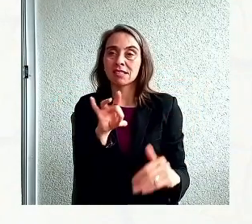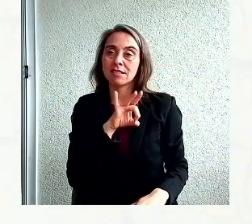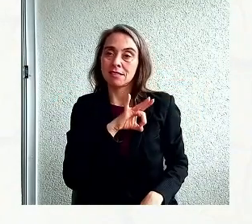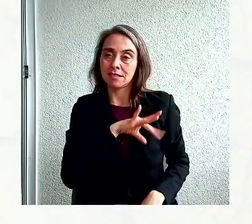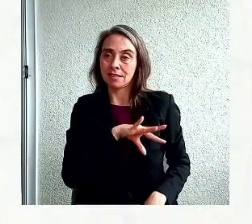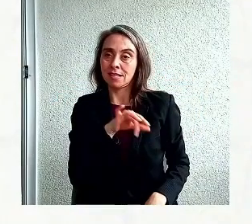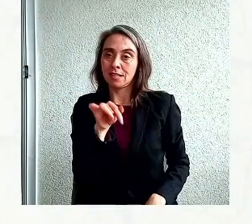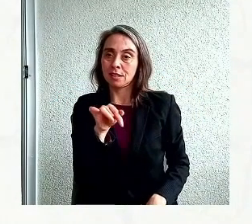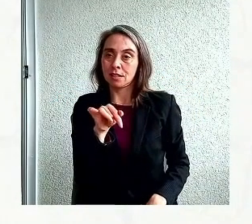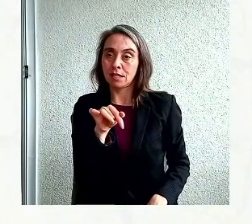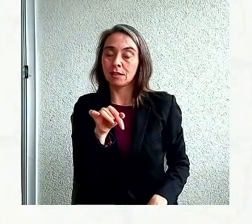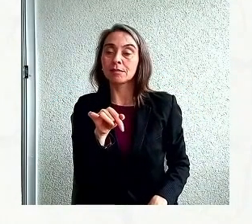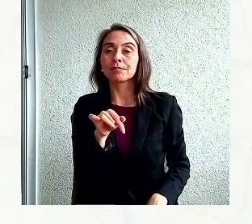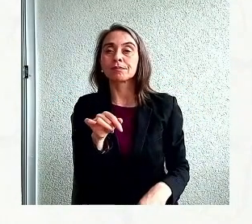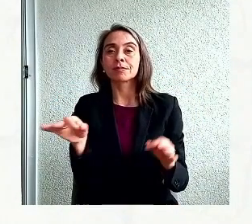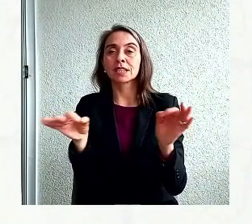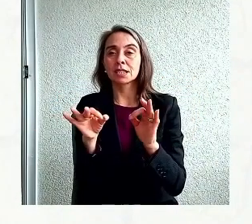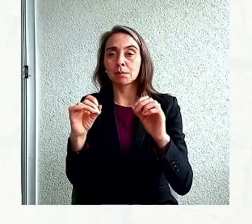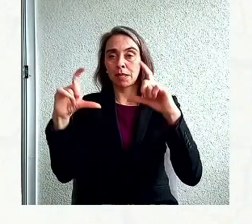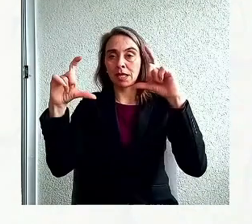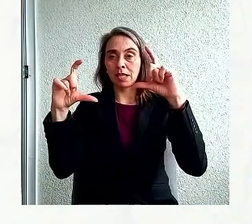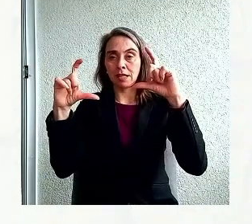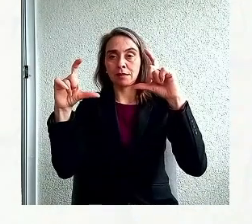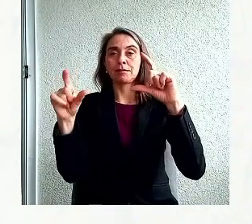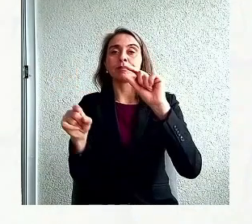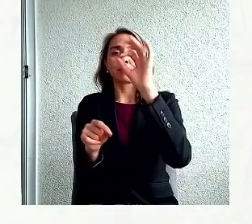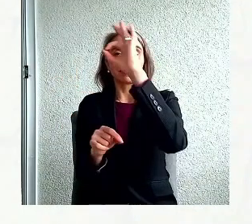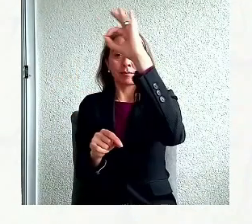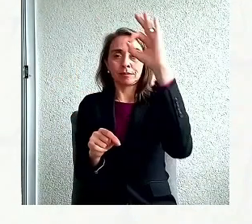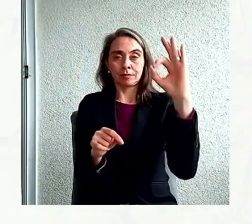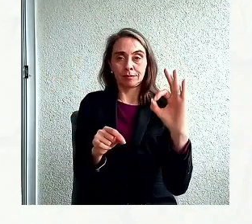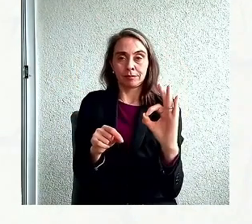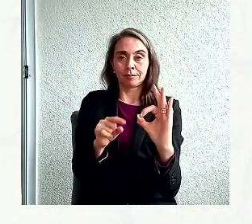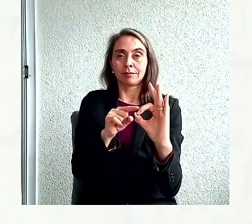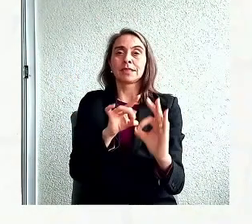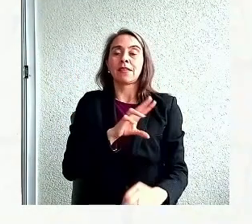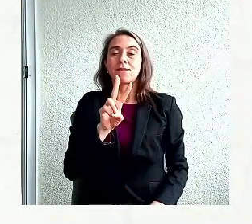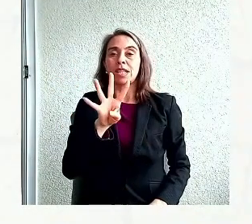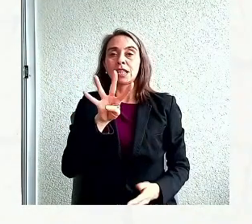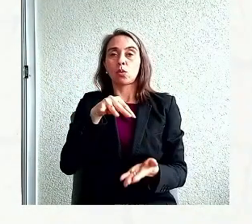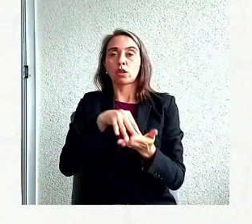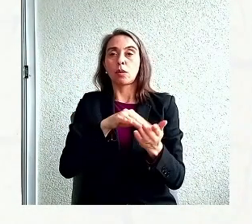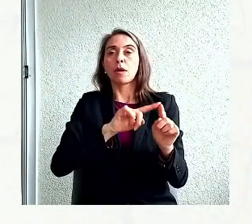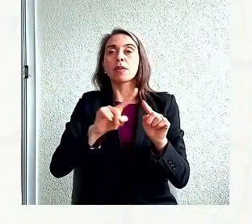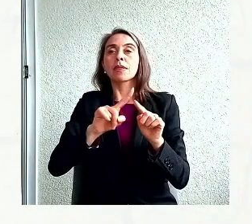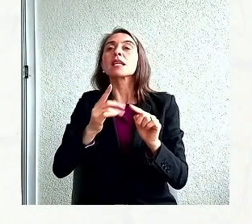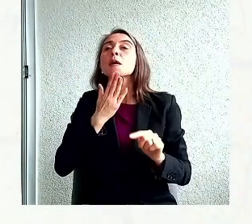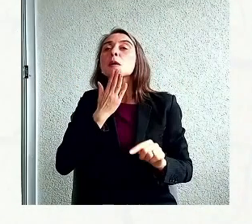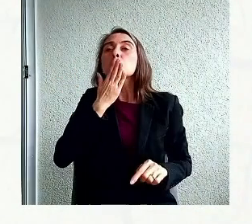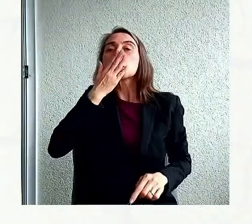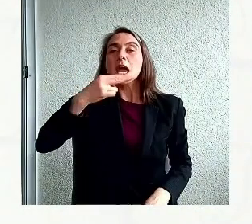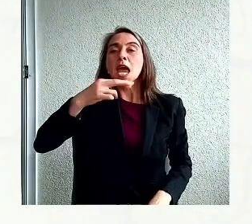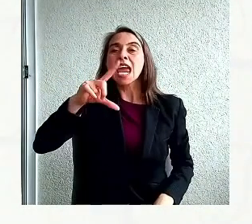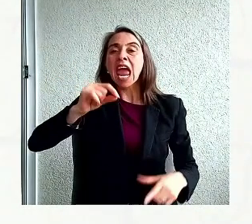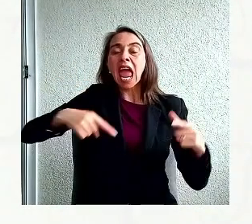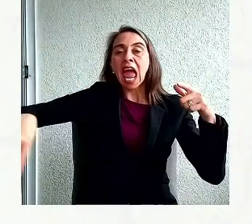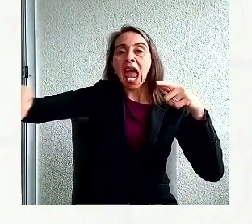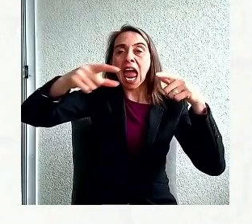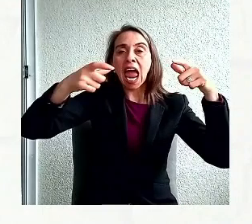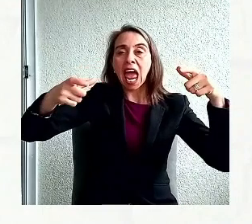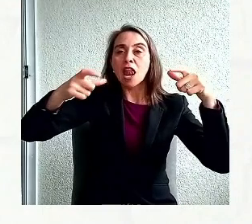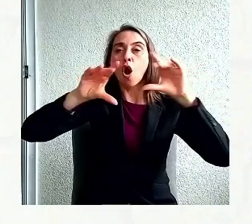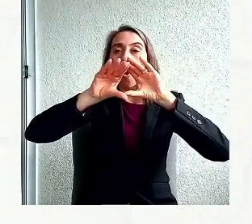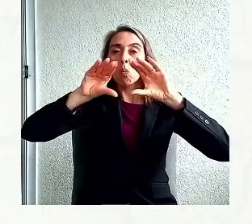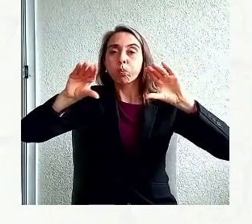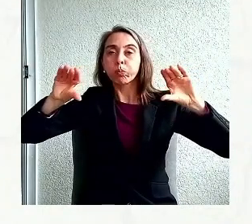son identificados. Esto más o menos son 23.000 kilómetros cuadrados, es un 3,1% de la superficie total del país. Parece